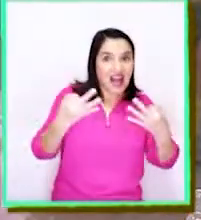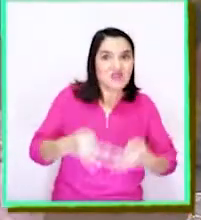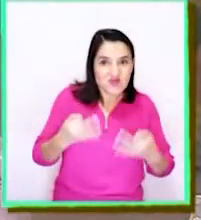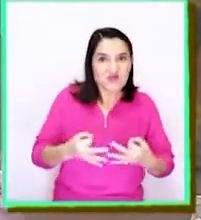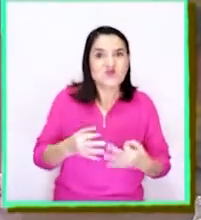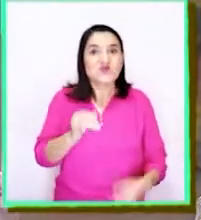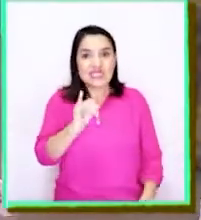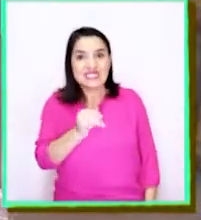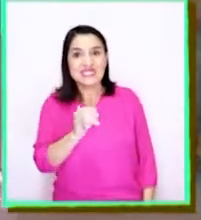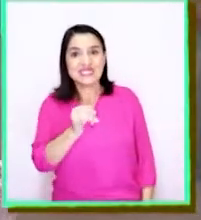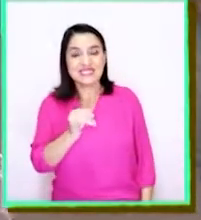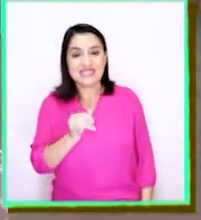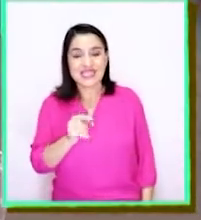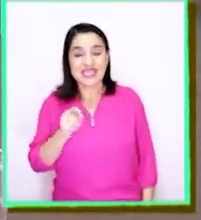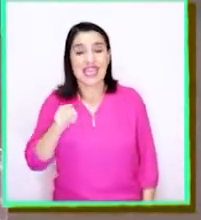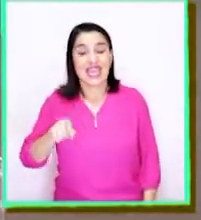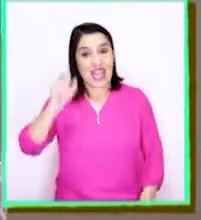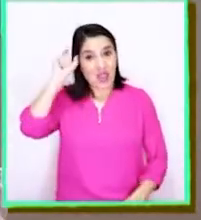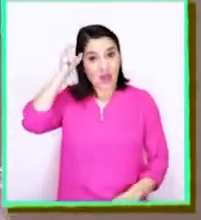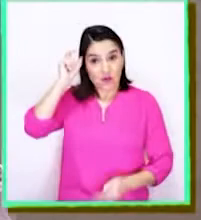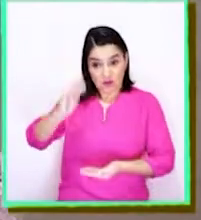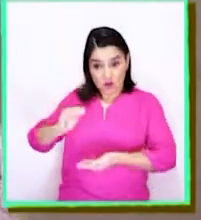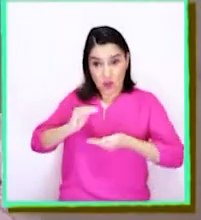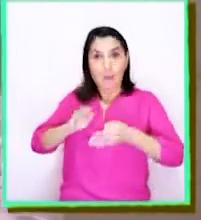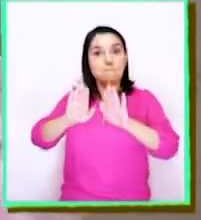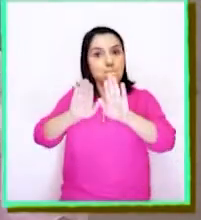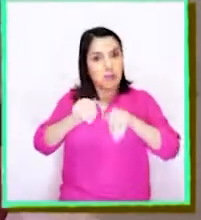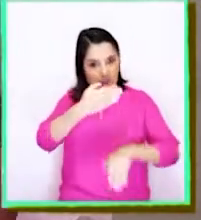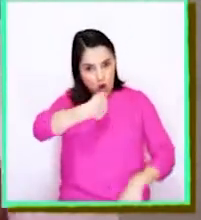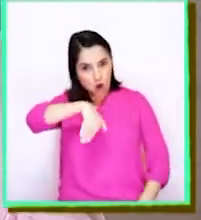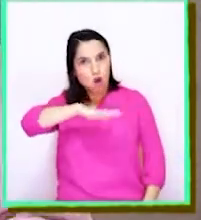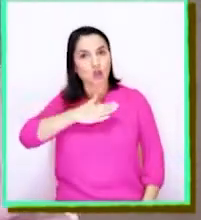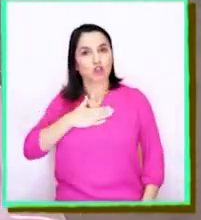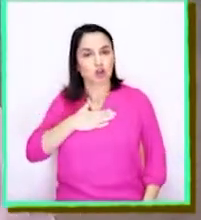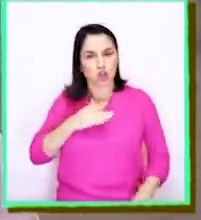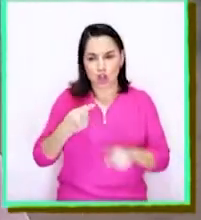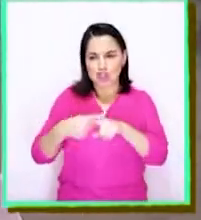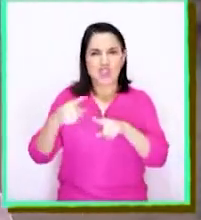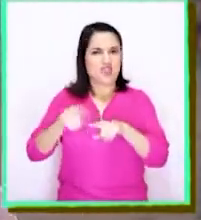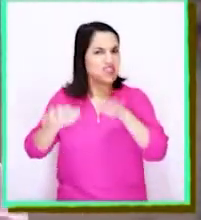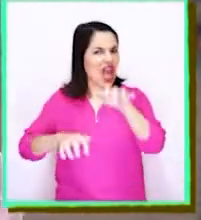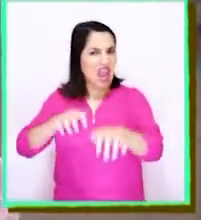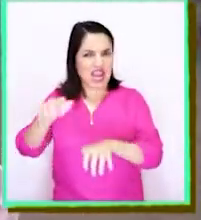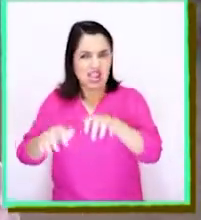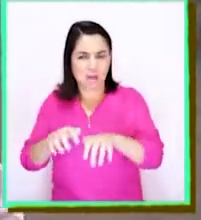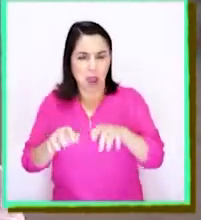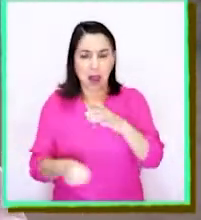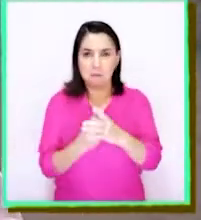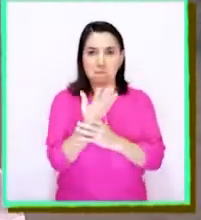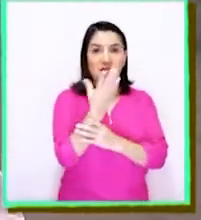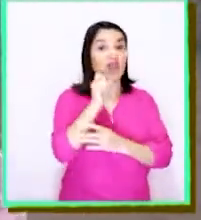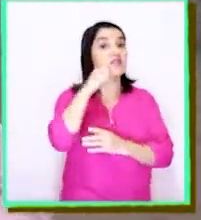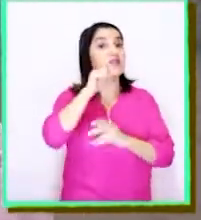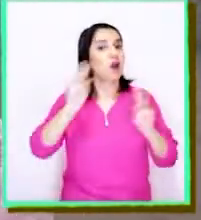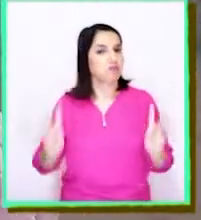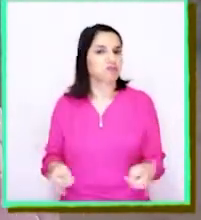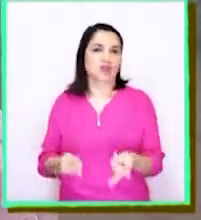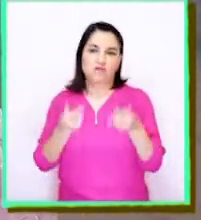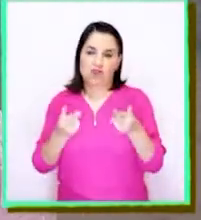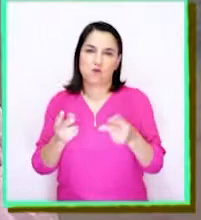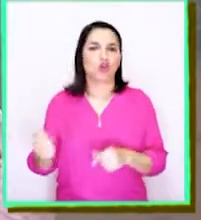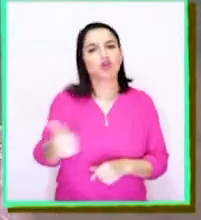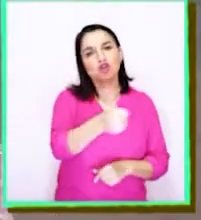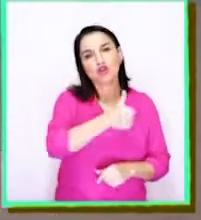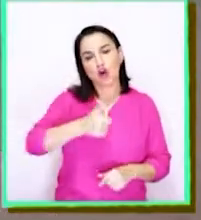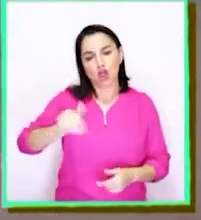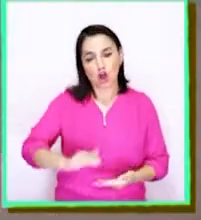¡Toda la razón! Delfina, al igual que nosotros y que otros animales y plantas, es un ser vivo. Y todos los